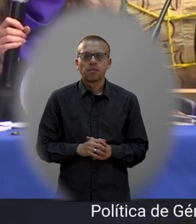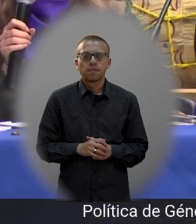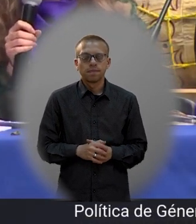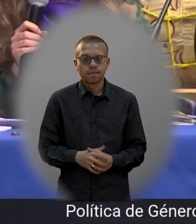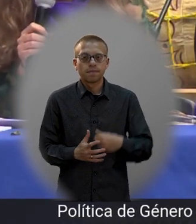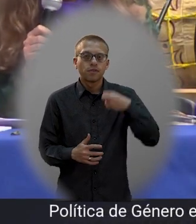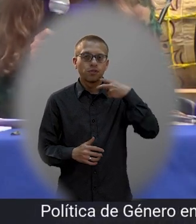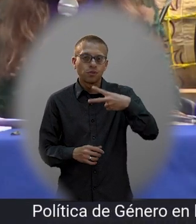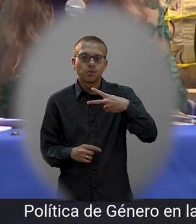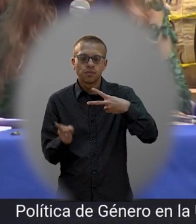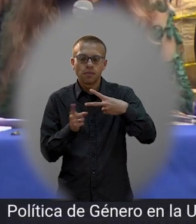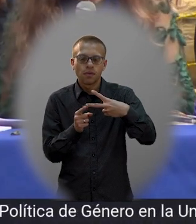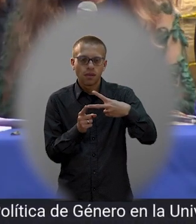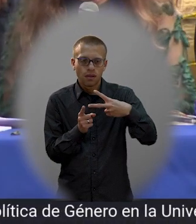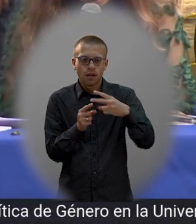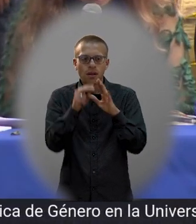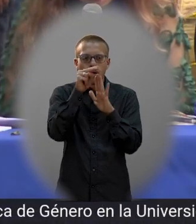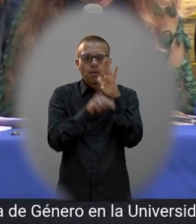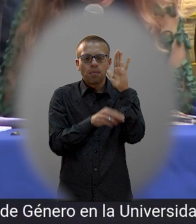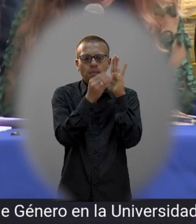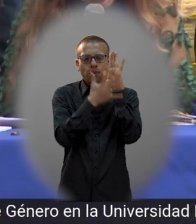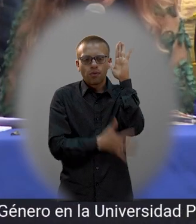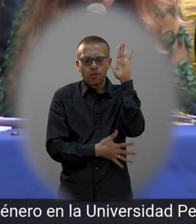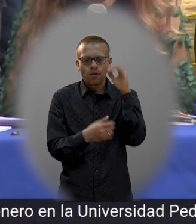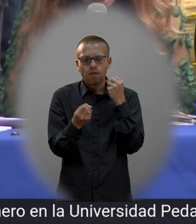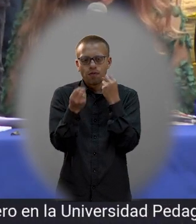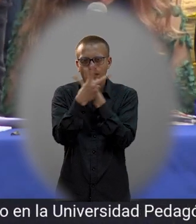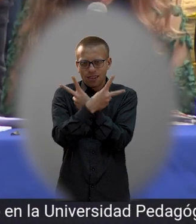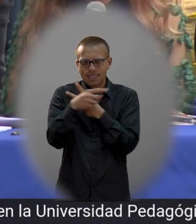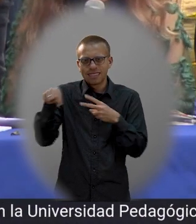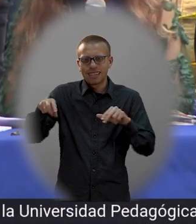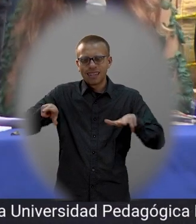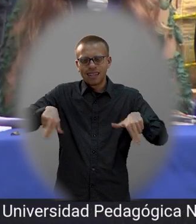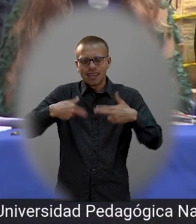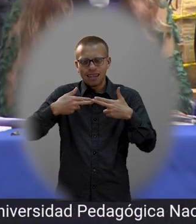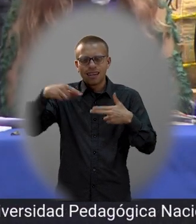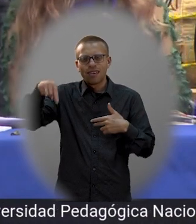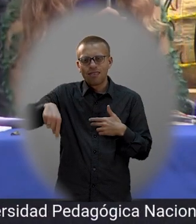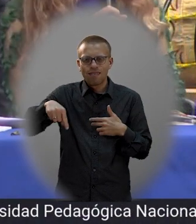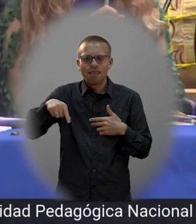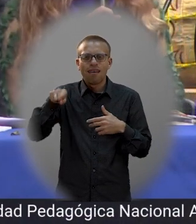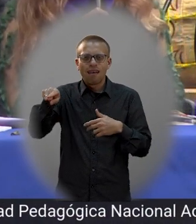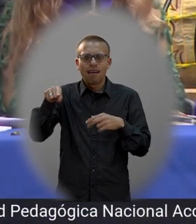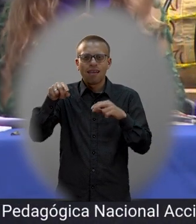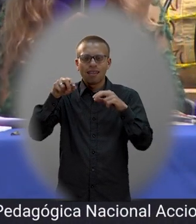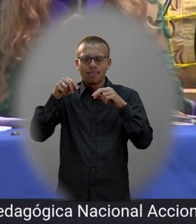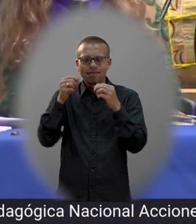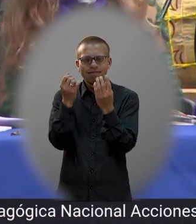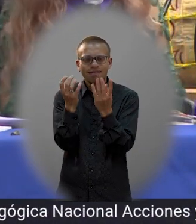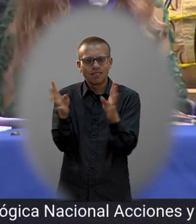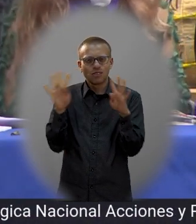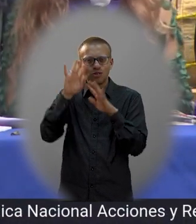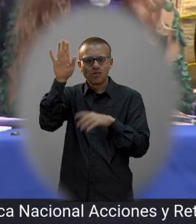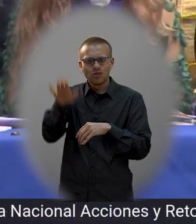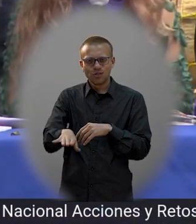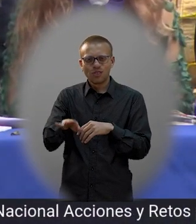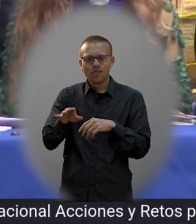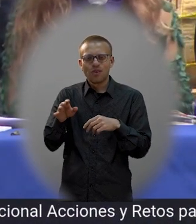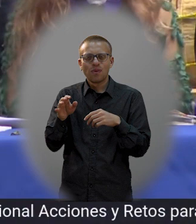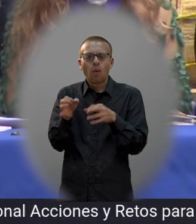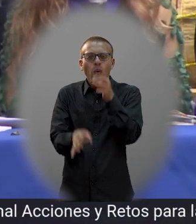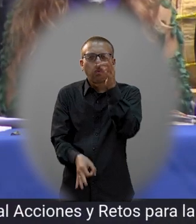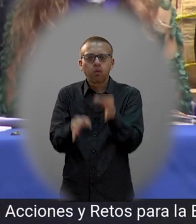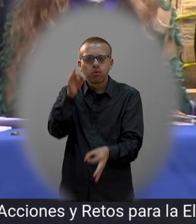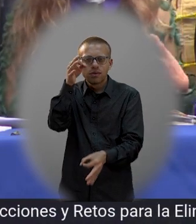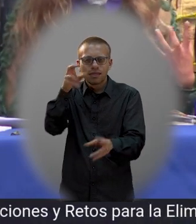Dos, aquí en el protocolo de violencias basadas en género, habla de un tribunal de justicia de género. El tribunal de justicia de